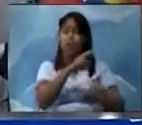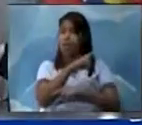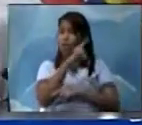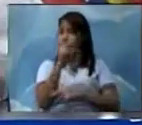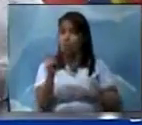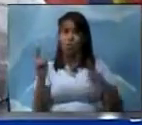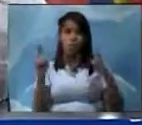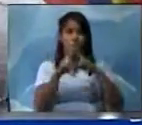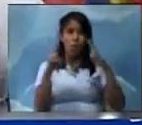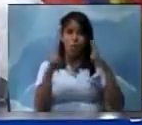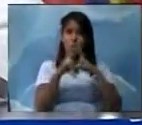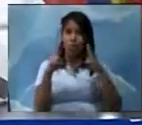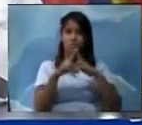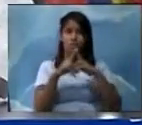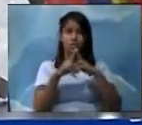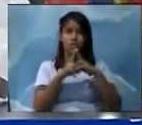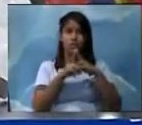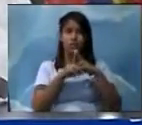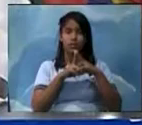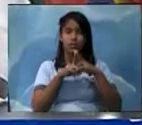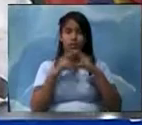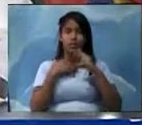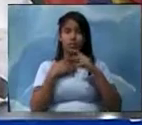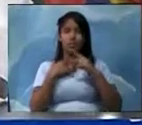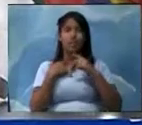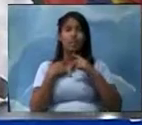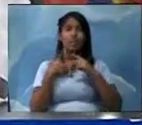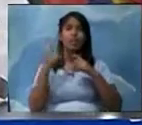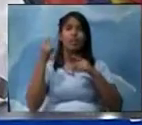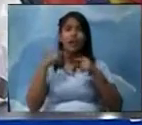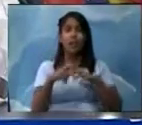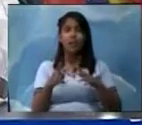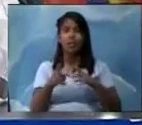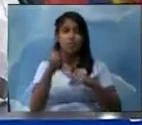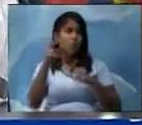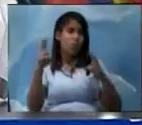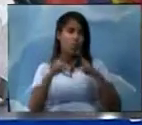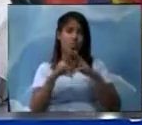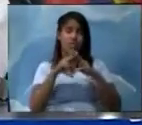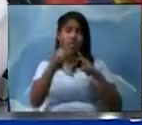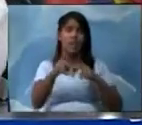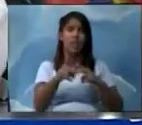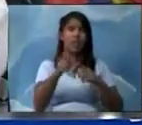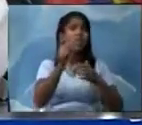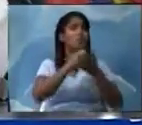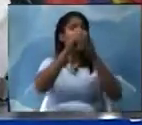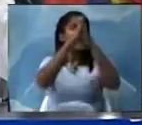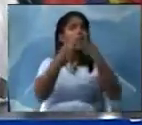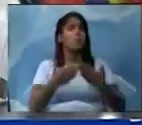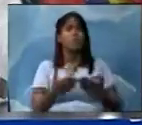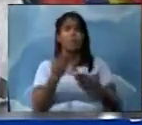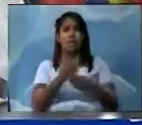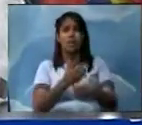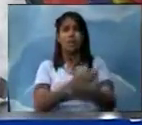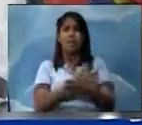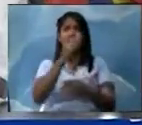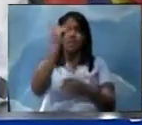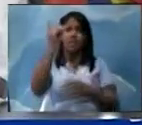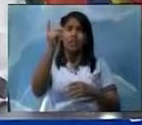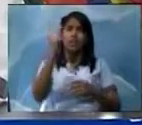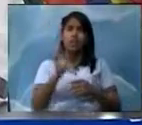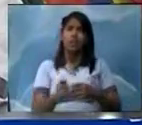ocultas que Tú no conoces acaso conocían ellos la escritura en